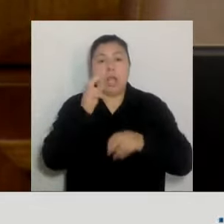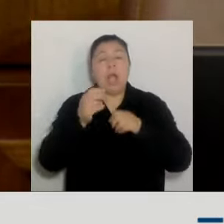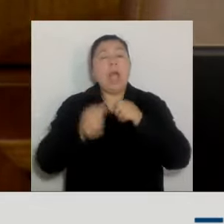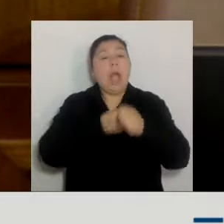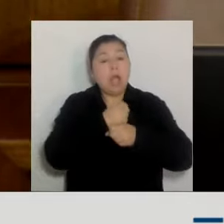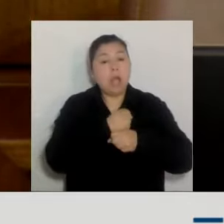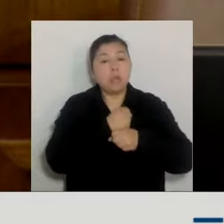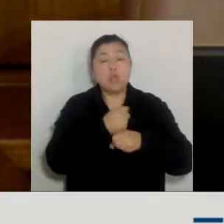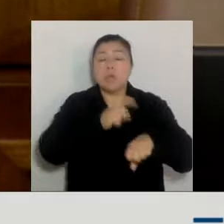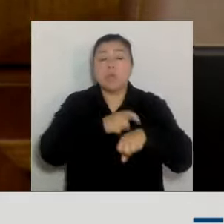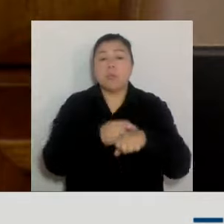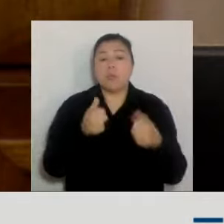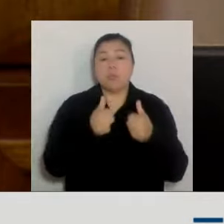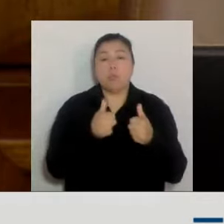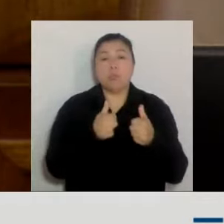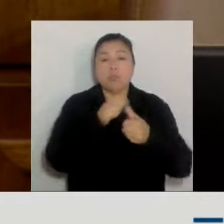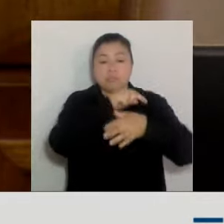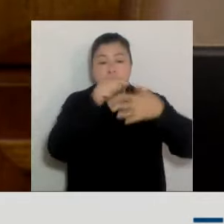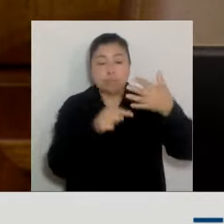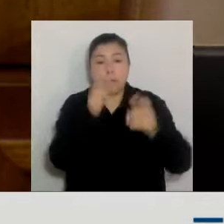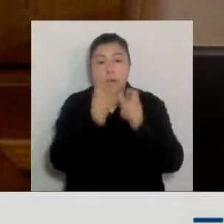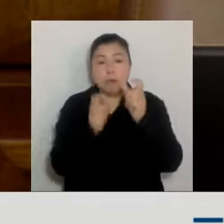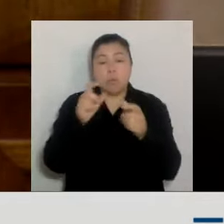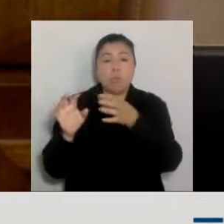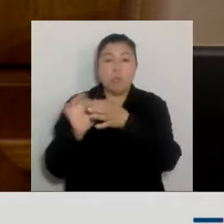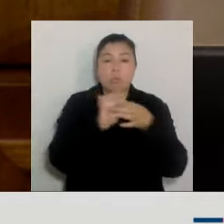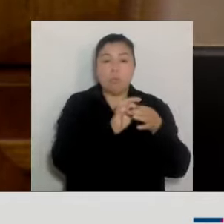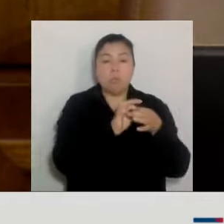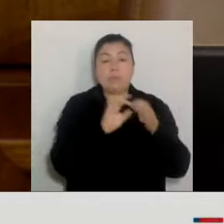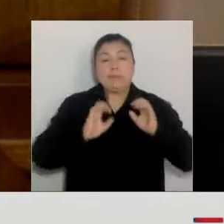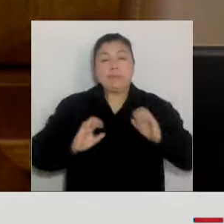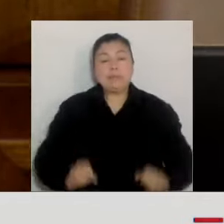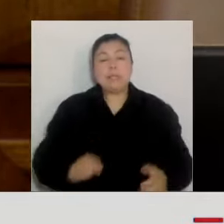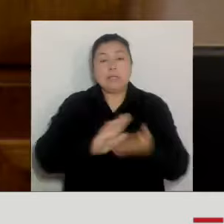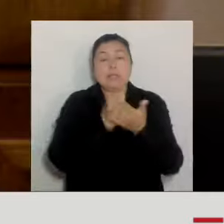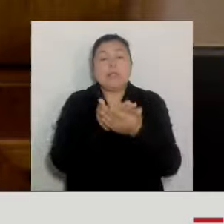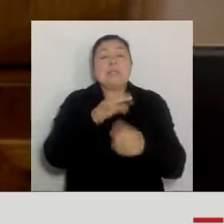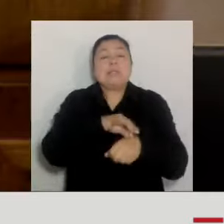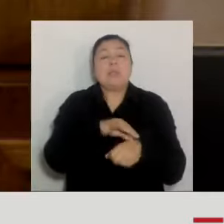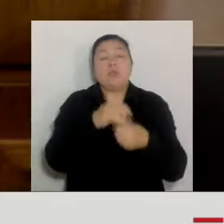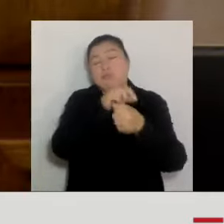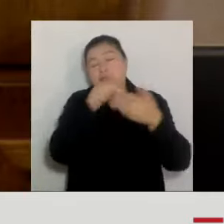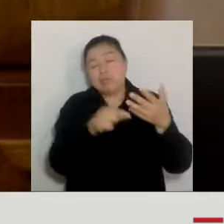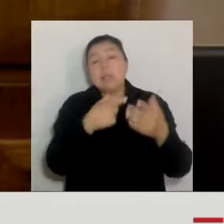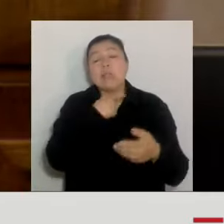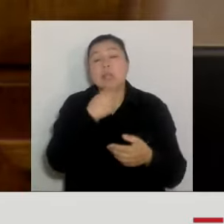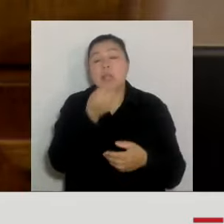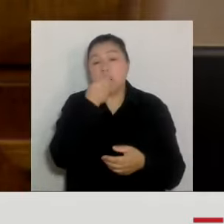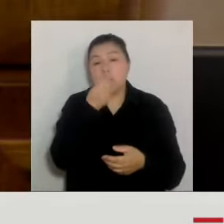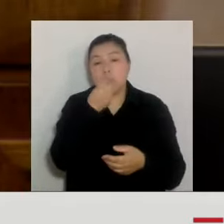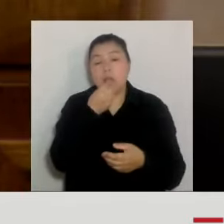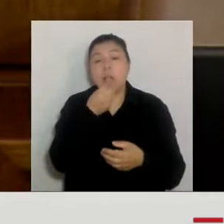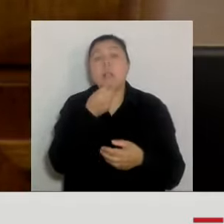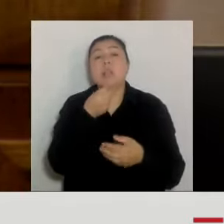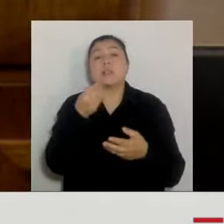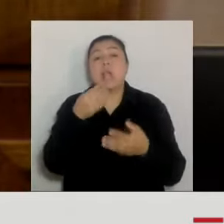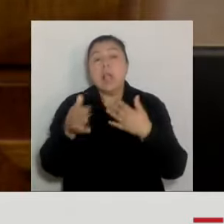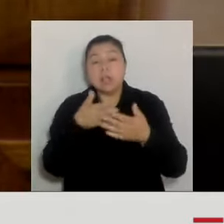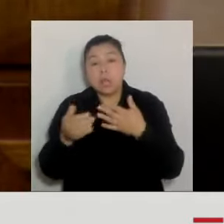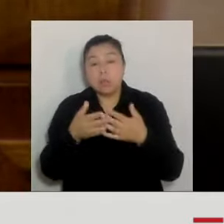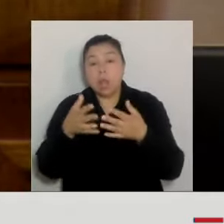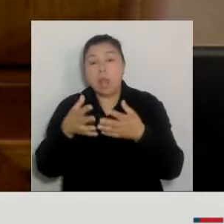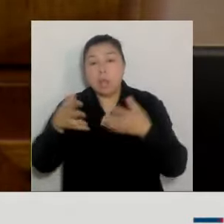que hoy día existe más alternativas para las personas que por razones éticas de salud o por lo que sea quieren alimentarse de productos vegetales decía también por su